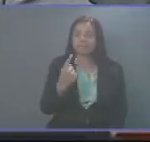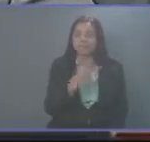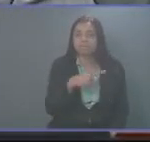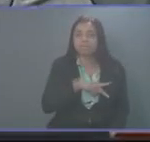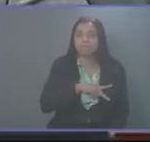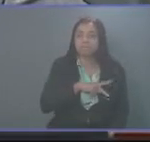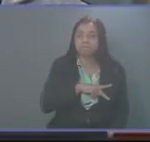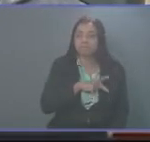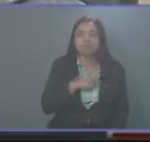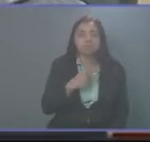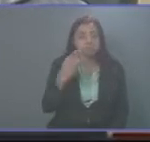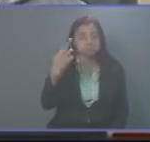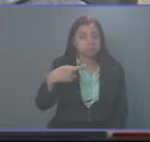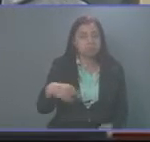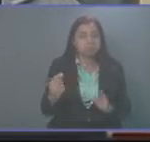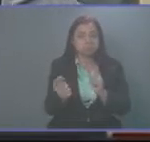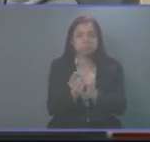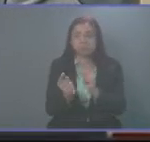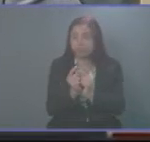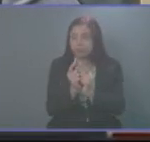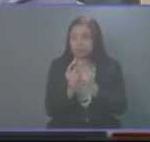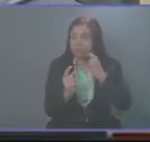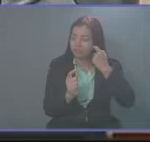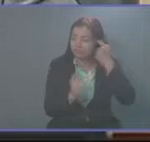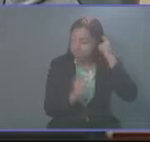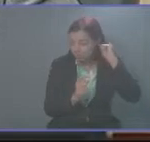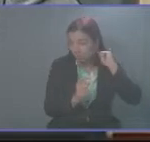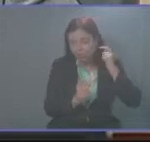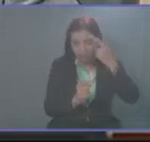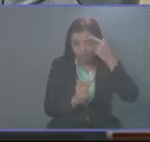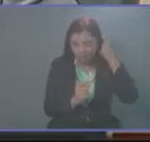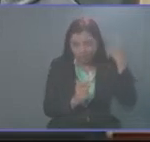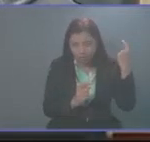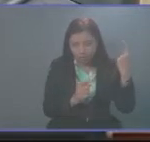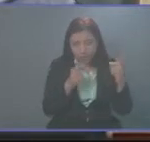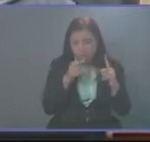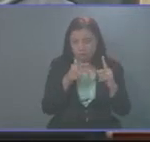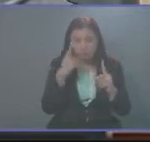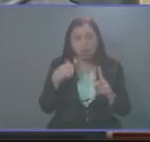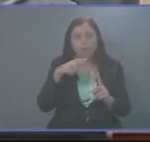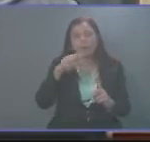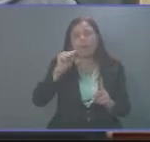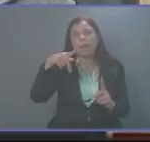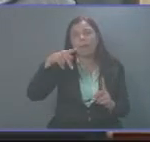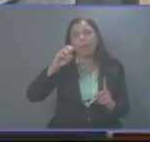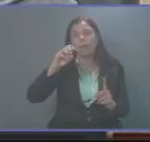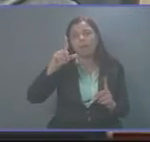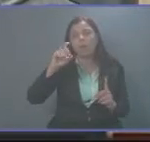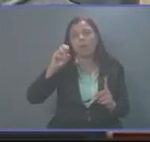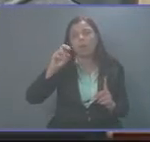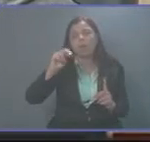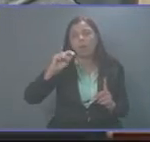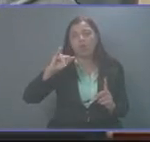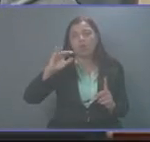Personalmente yo no conozco o no recuerdo conocer al licenciado Apolonio Tovar, no lo